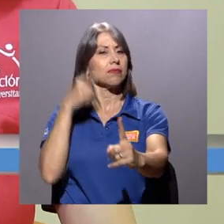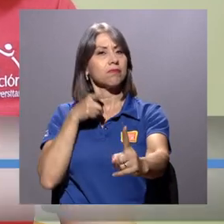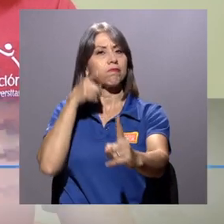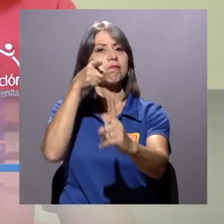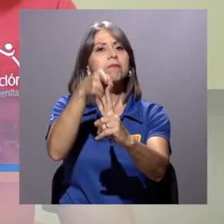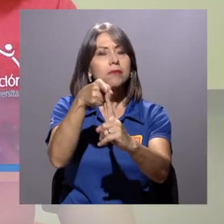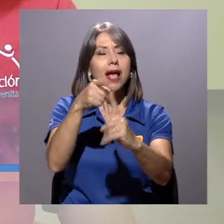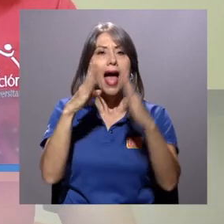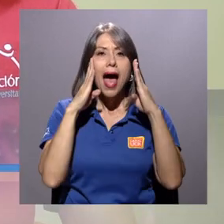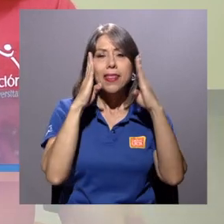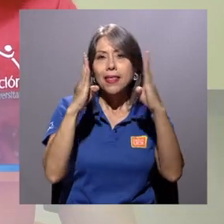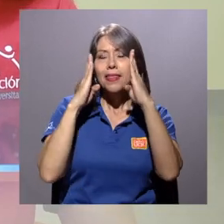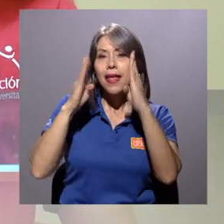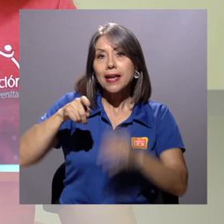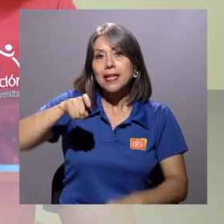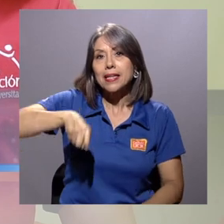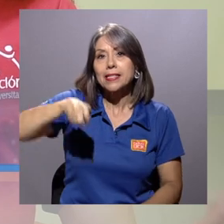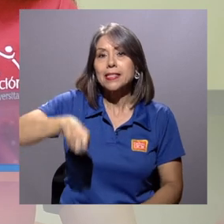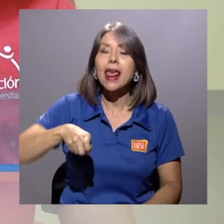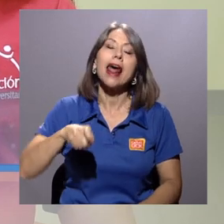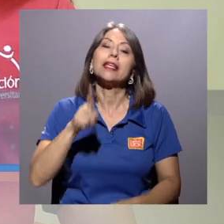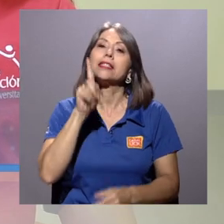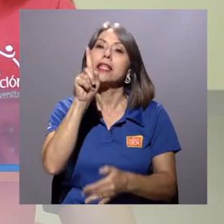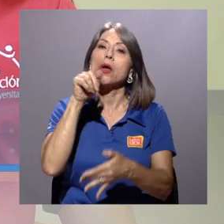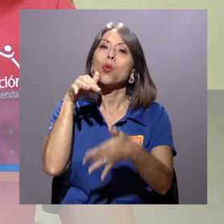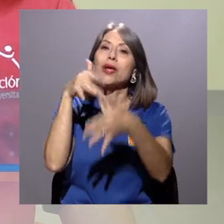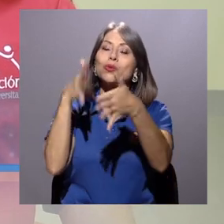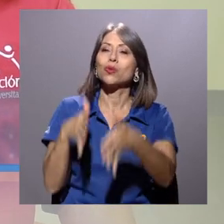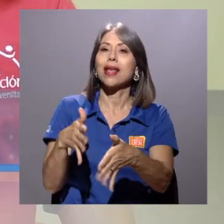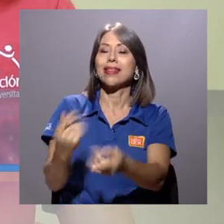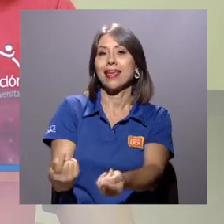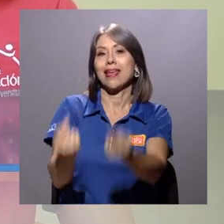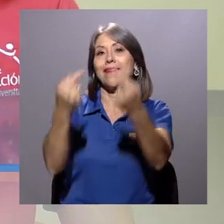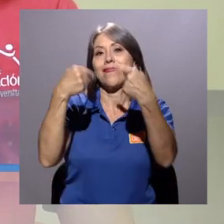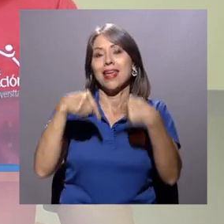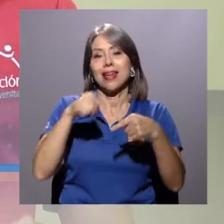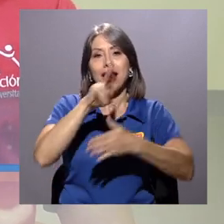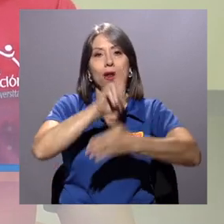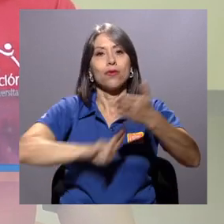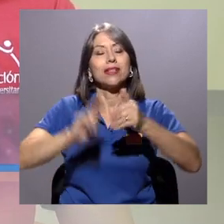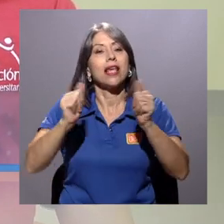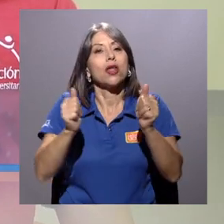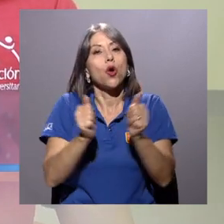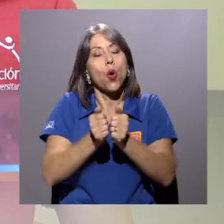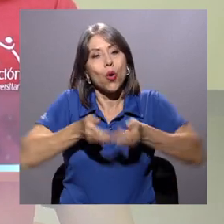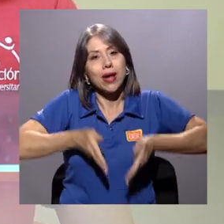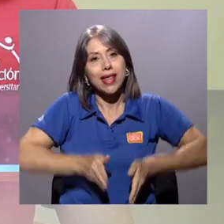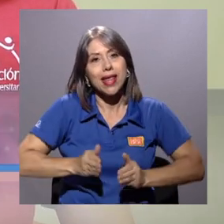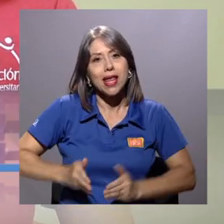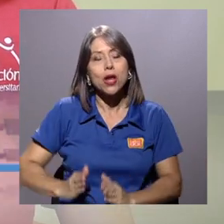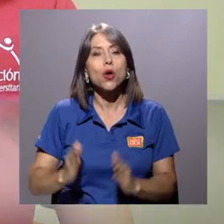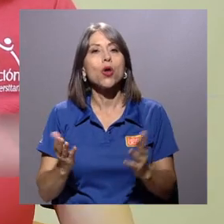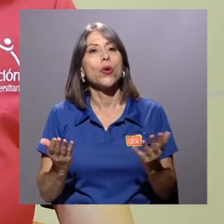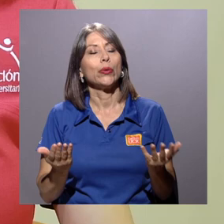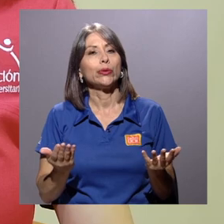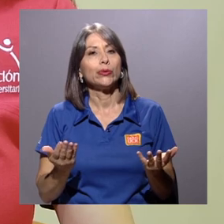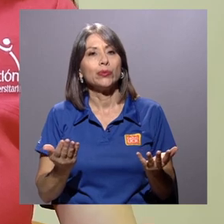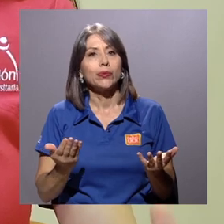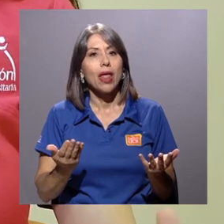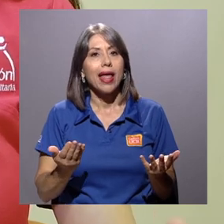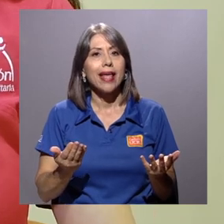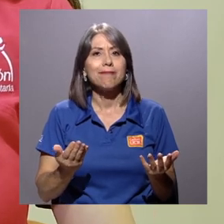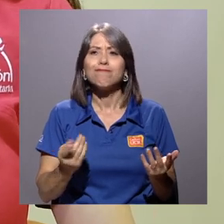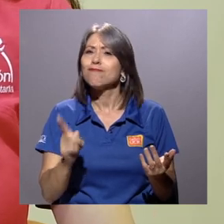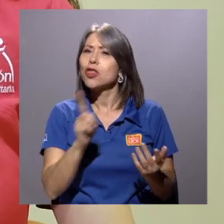las necesidades de una estudiante o un estudiante que viene a la universidad con su hijo o su hija, y no